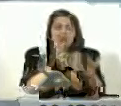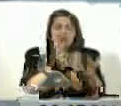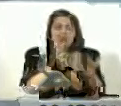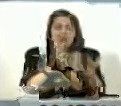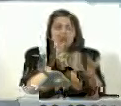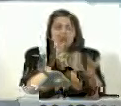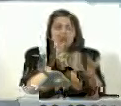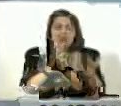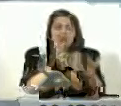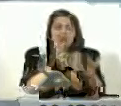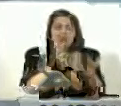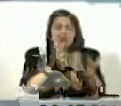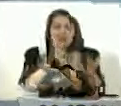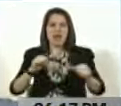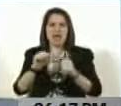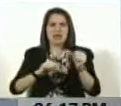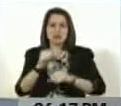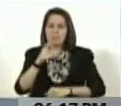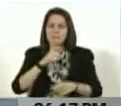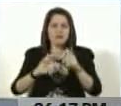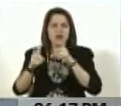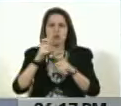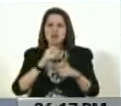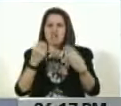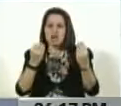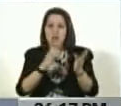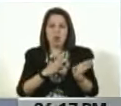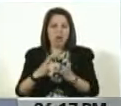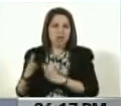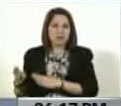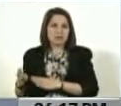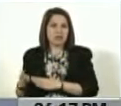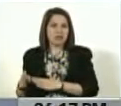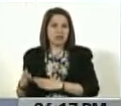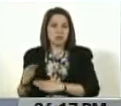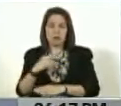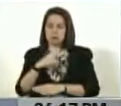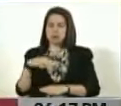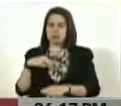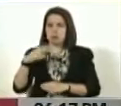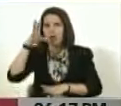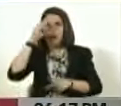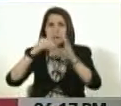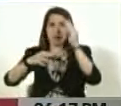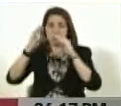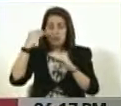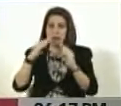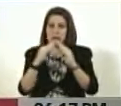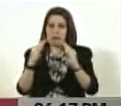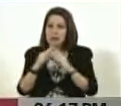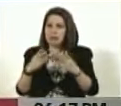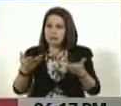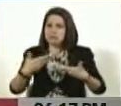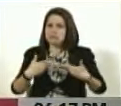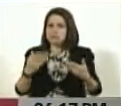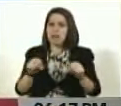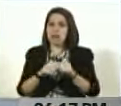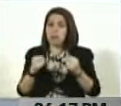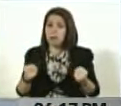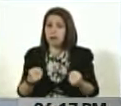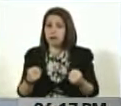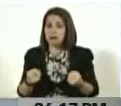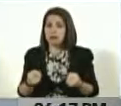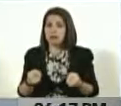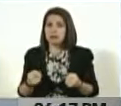llegado y entonces nos preguntan que cómo hacen para organizarse también para ellos tener también el pan a la puerta de su casa. Una experiencia que se puede repetir, eso es